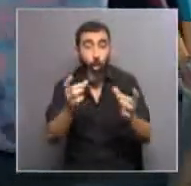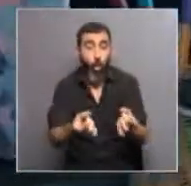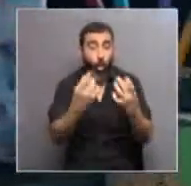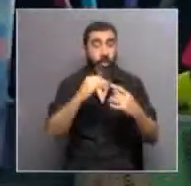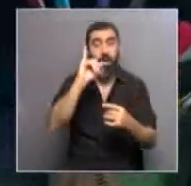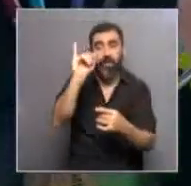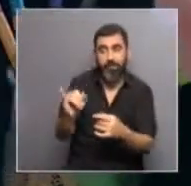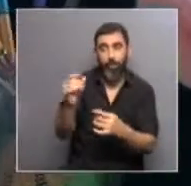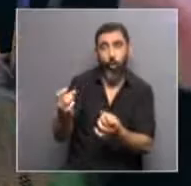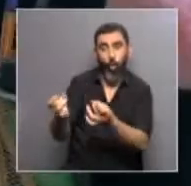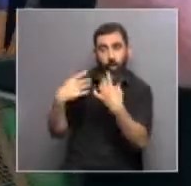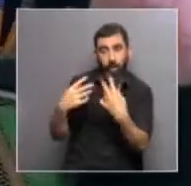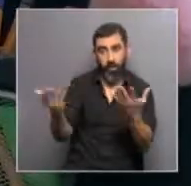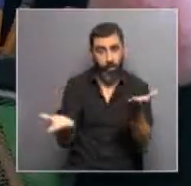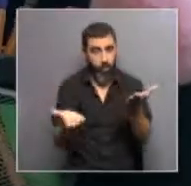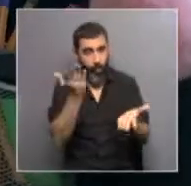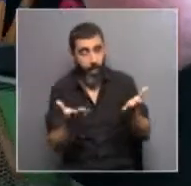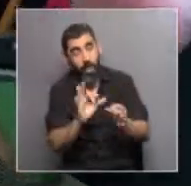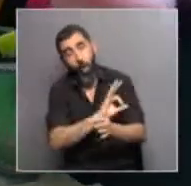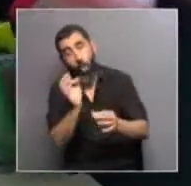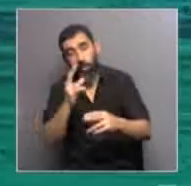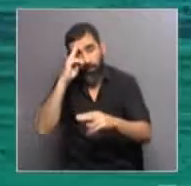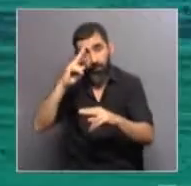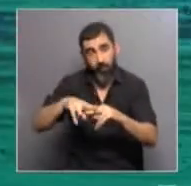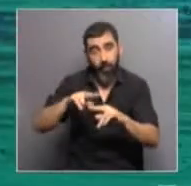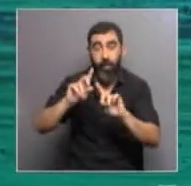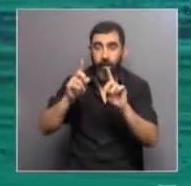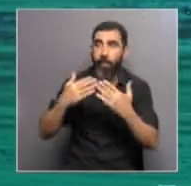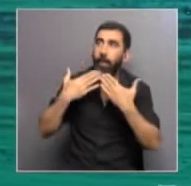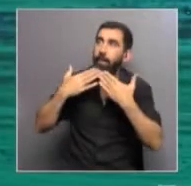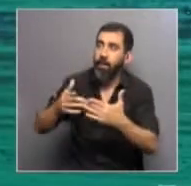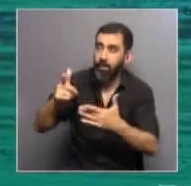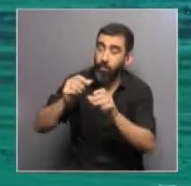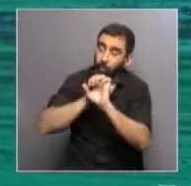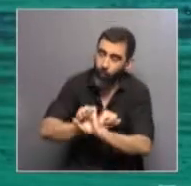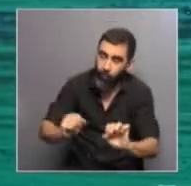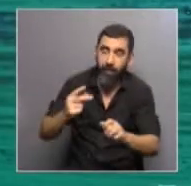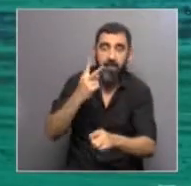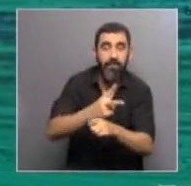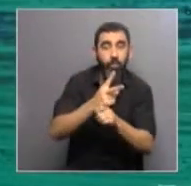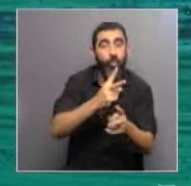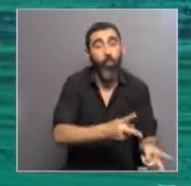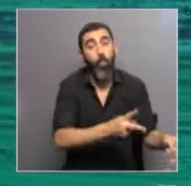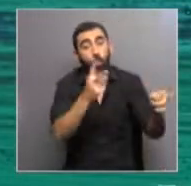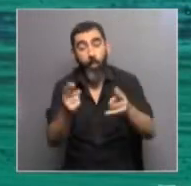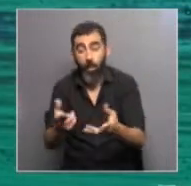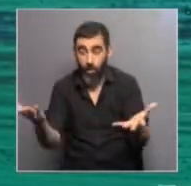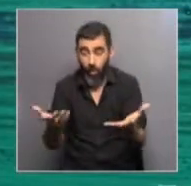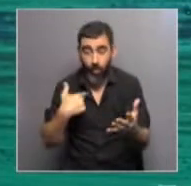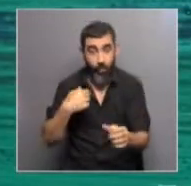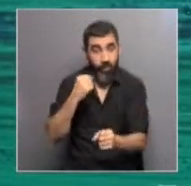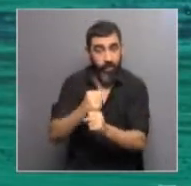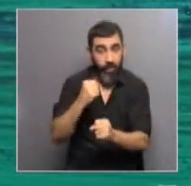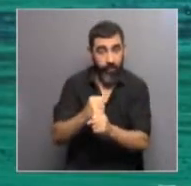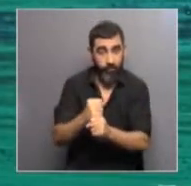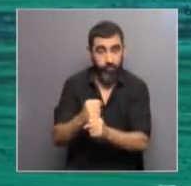y gente que se contagia, y también comparando con otras enfermedades. Gracias a eso, luego podemos pasar a una segunda etapa, que es en lo que estoy trabajando ahora, que ya